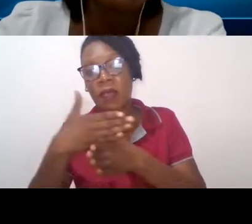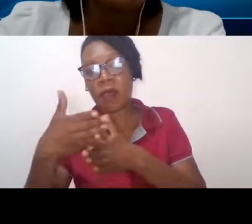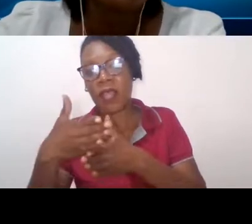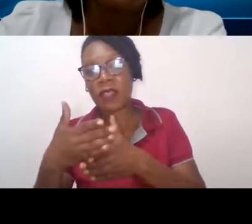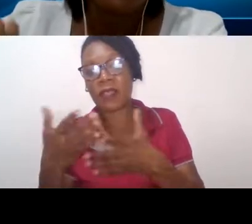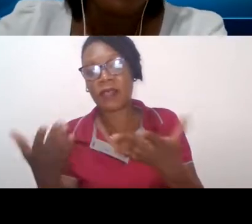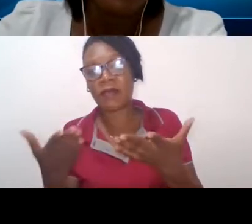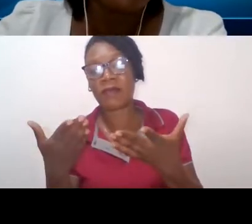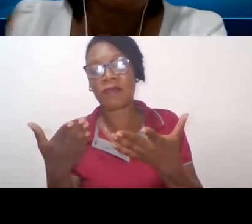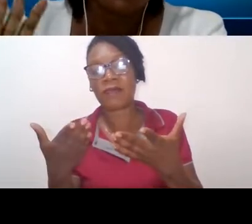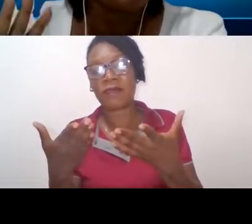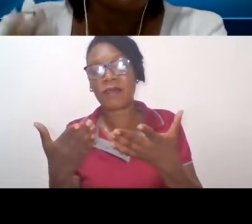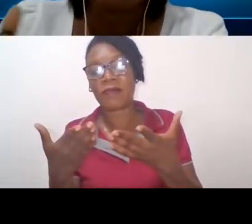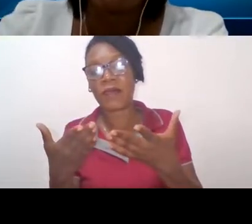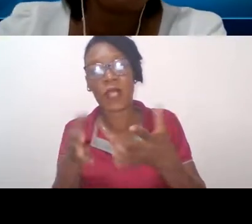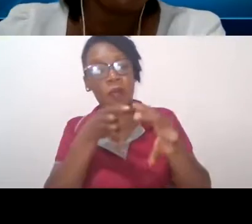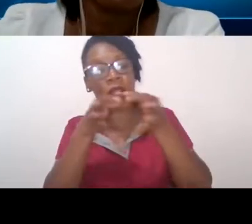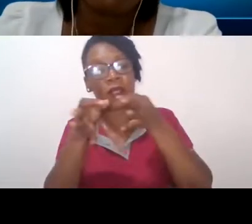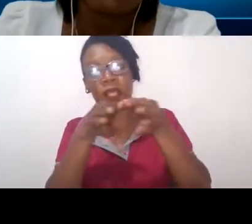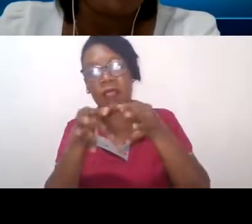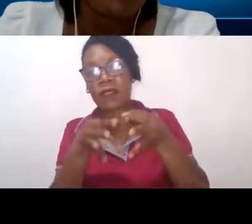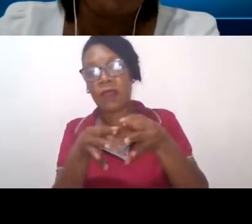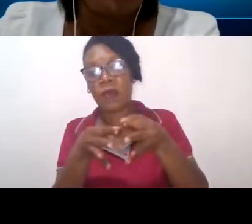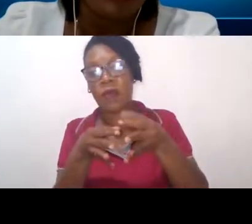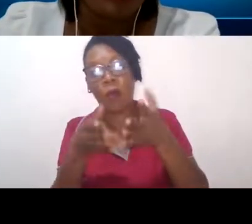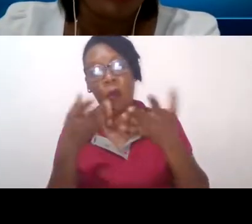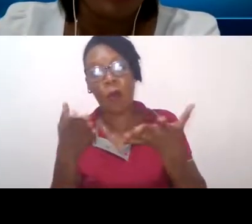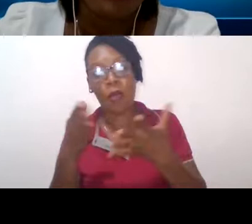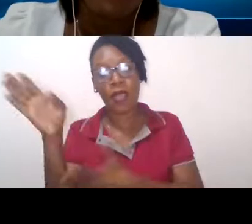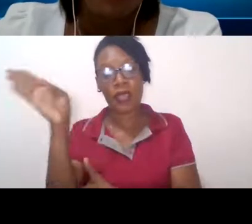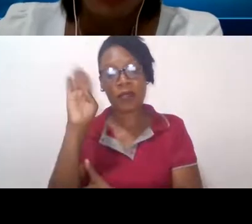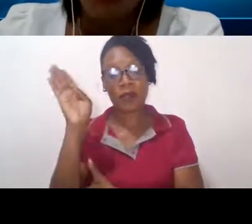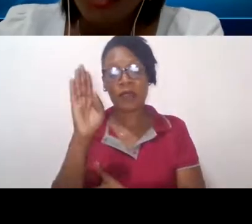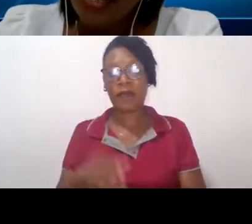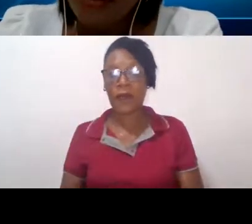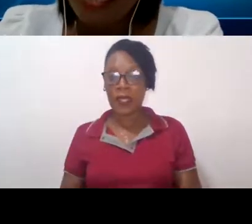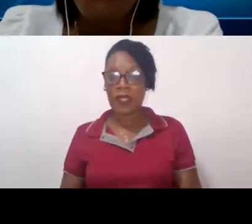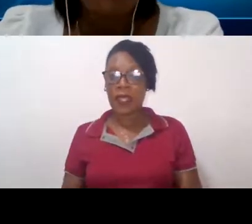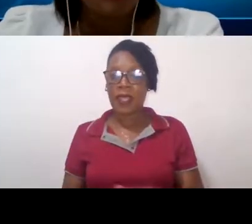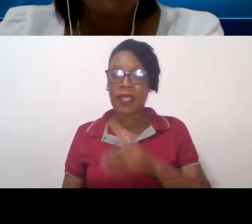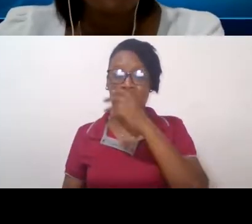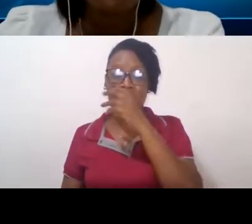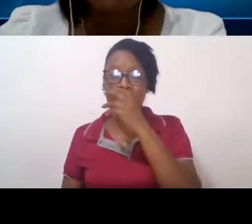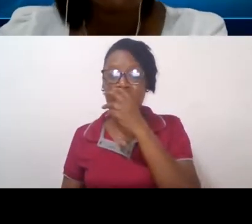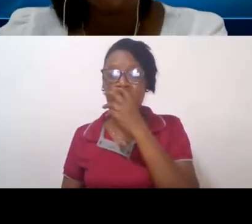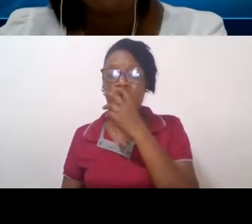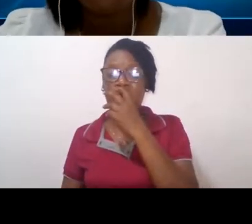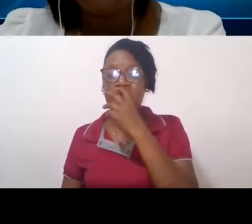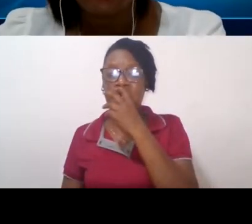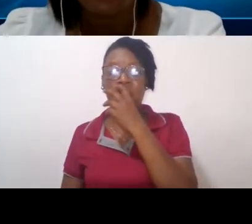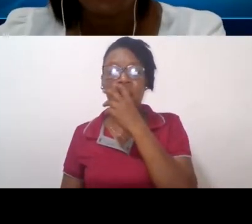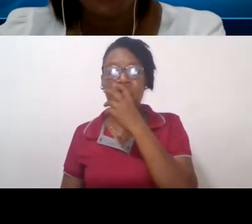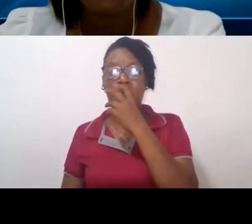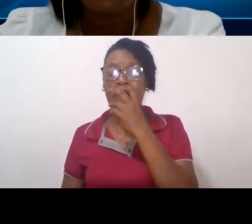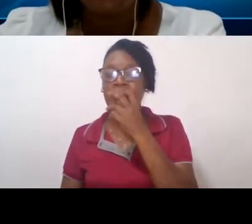decirlo así sencillo, en la explicación o en la exposición magistral que estemos haciendo? Otra cosa importante que yo creo que es la